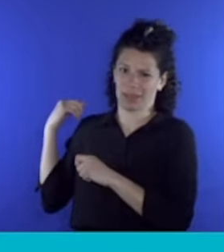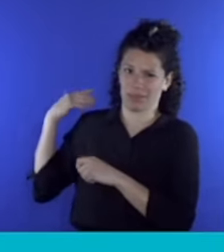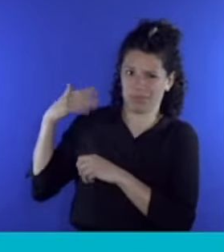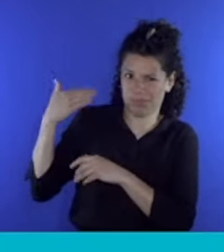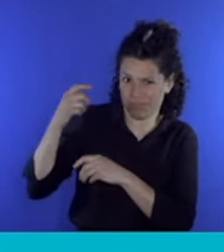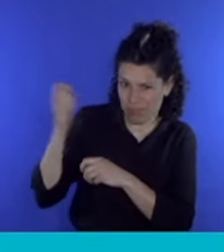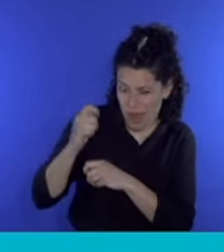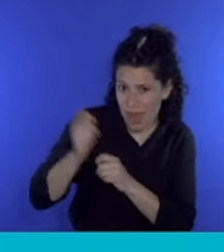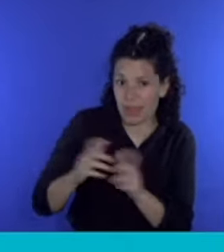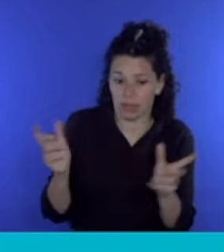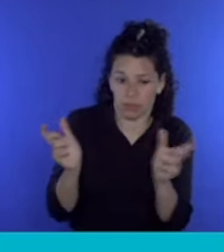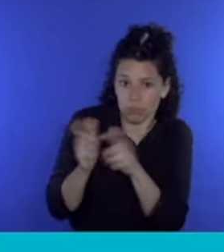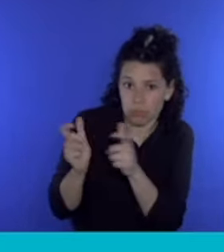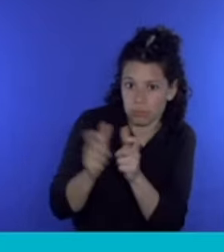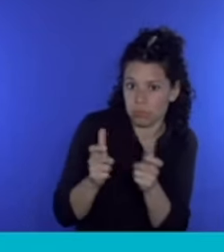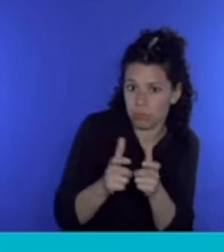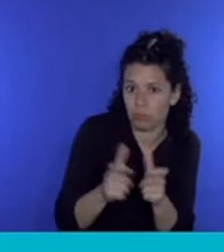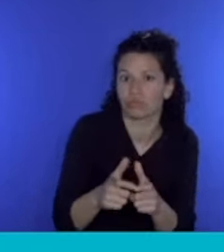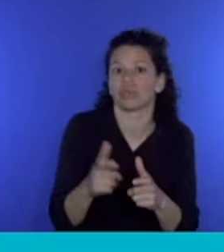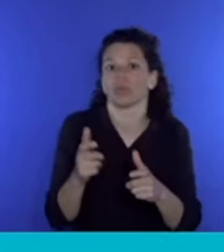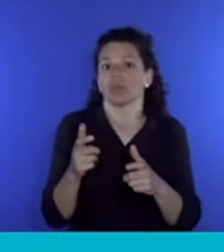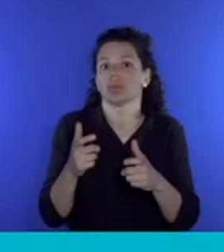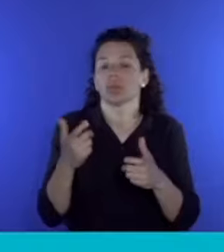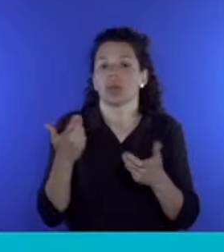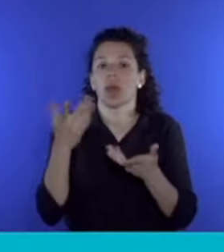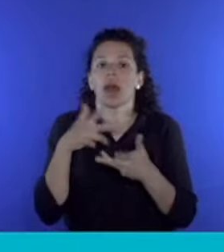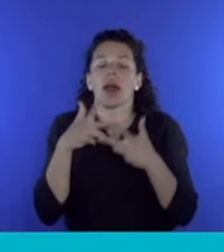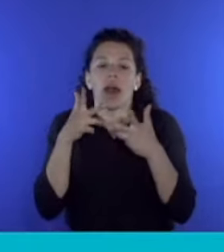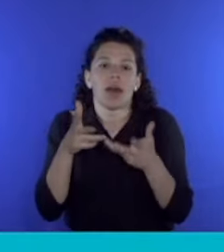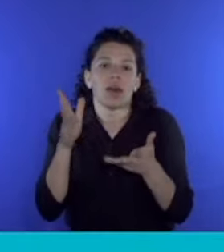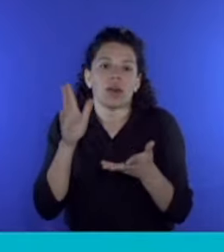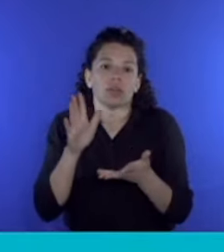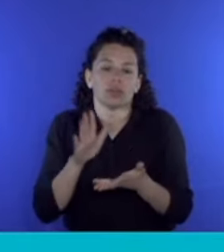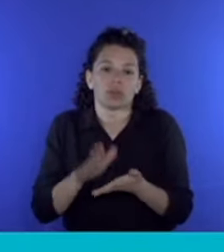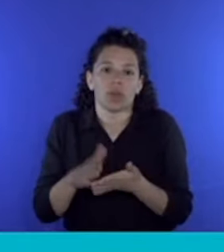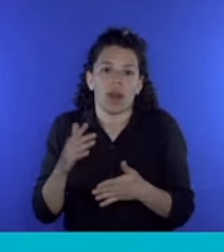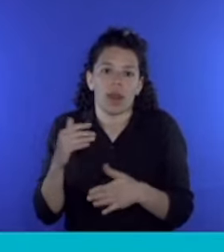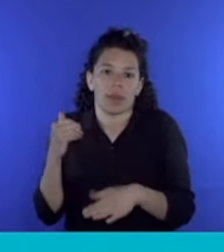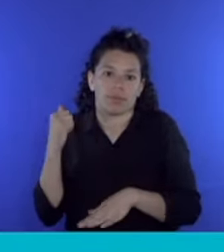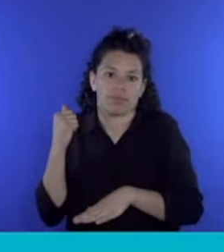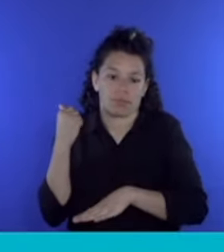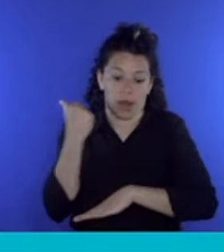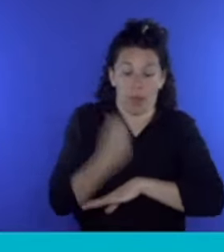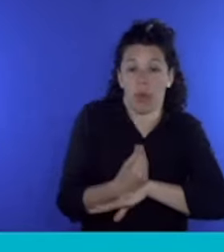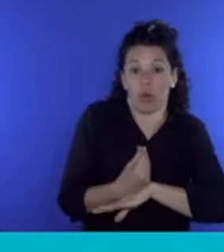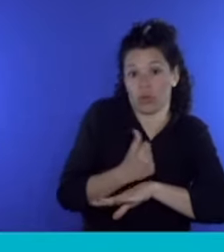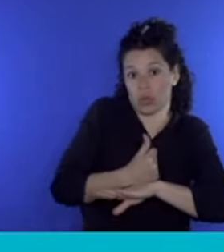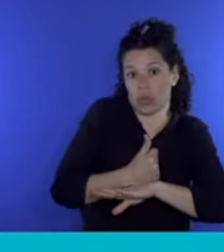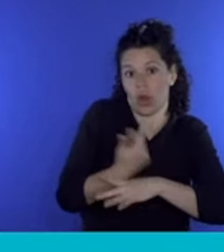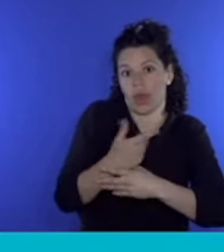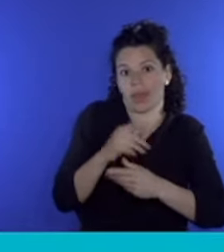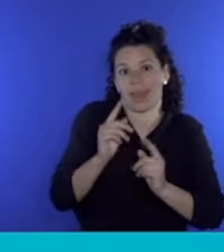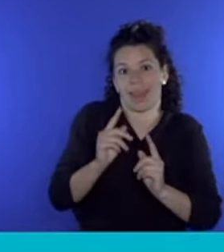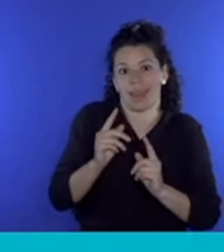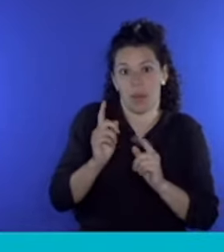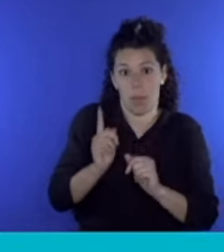con muchos de ellos y hablo desde la posición de haber estado desde el primer momento en que Javier